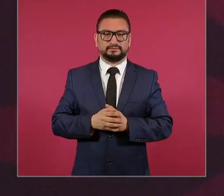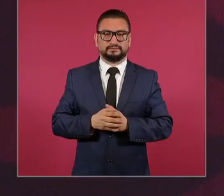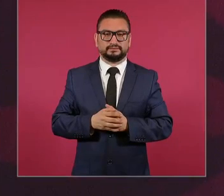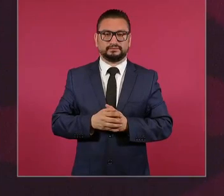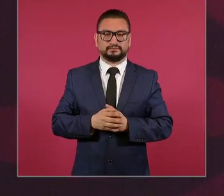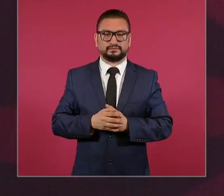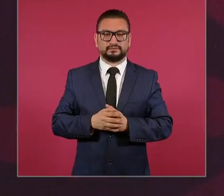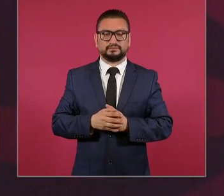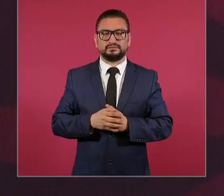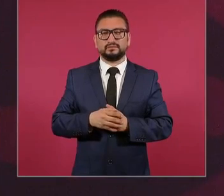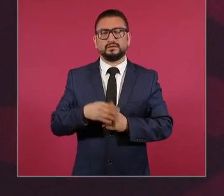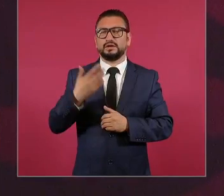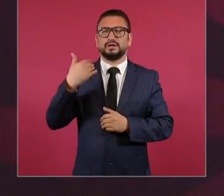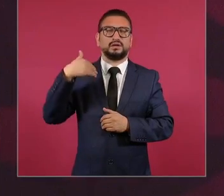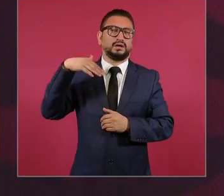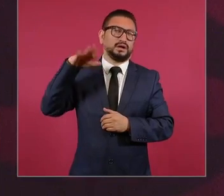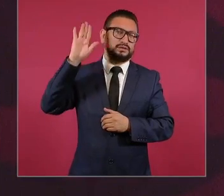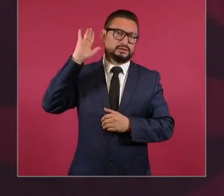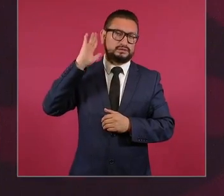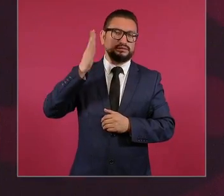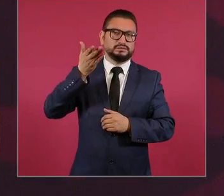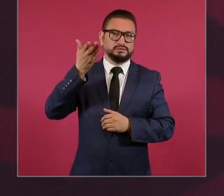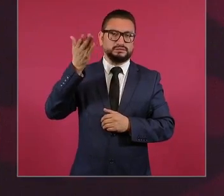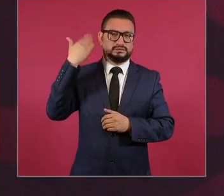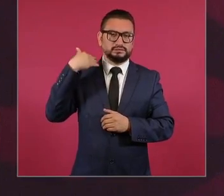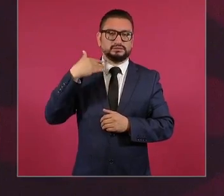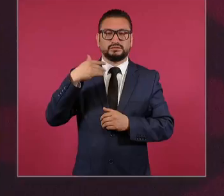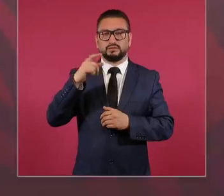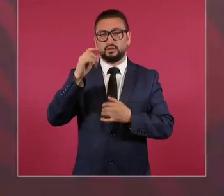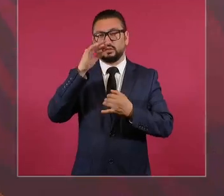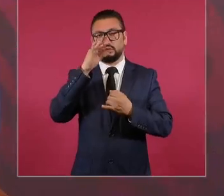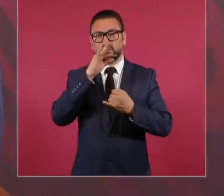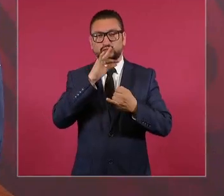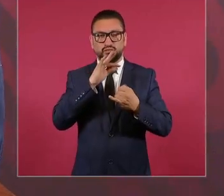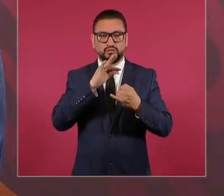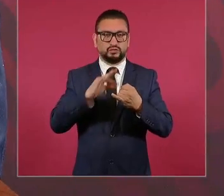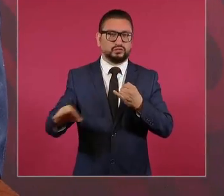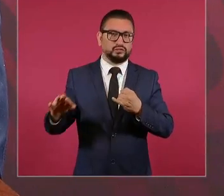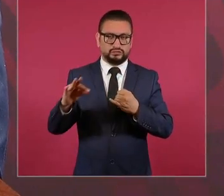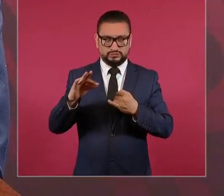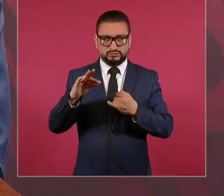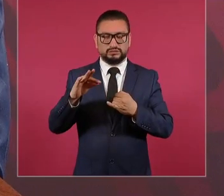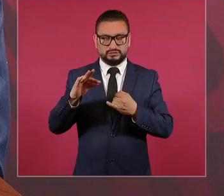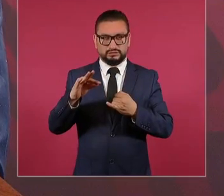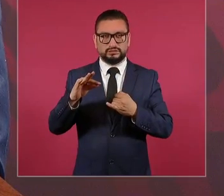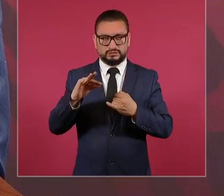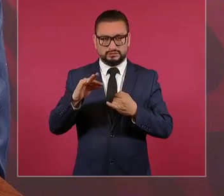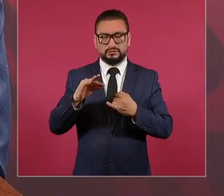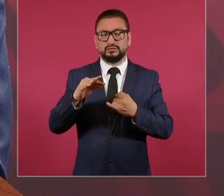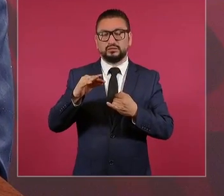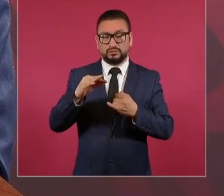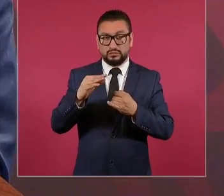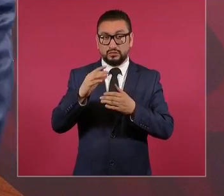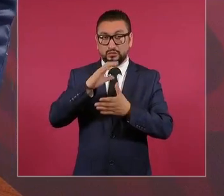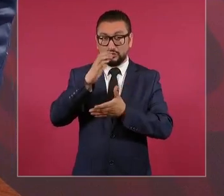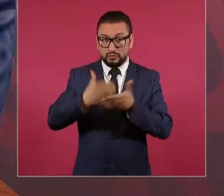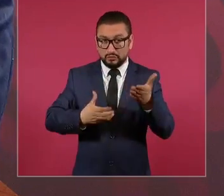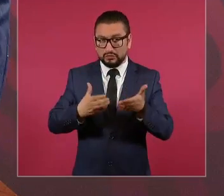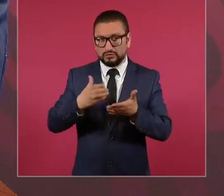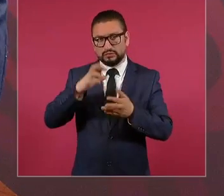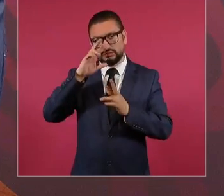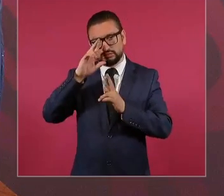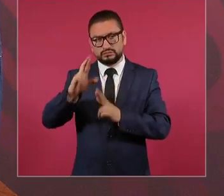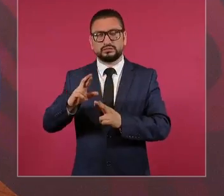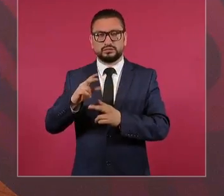Pero en convenios que se entregaron al final de la administración anterior, los respetamos, se hizo un